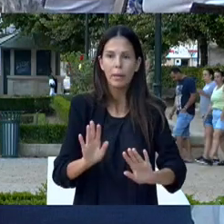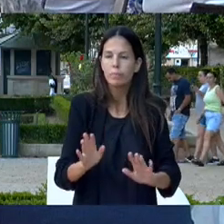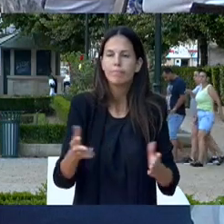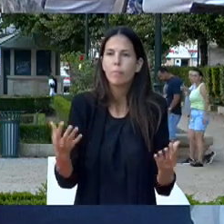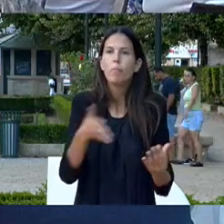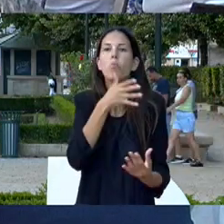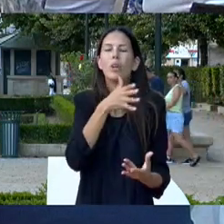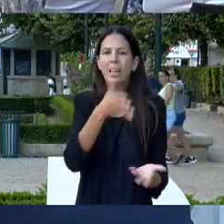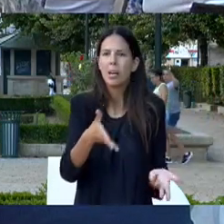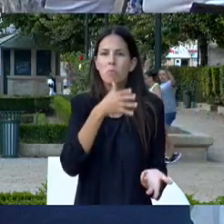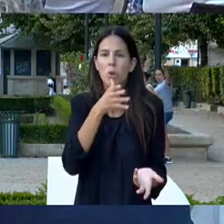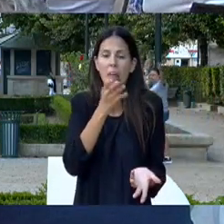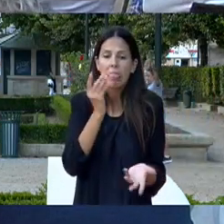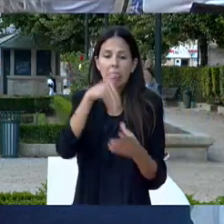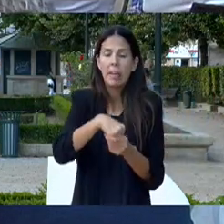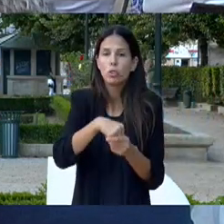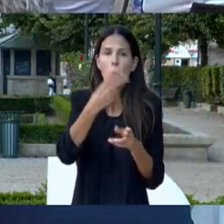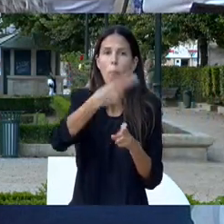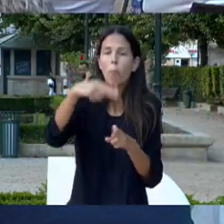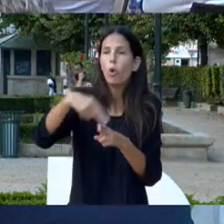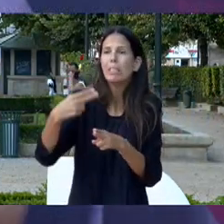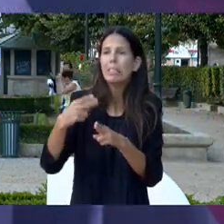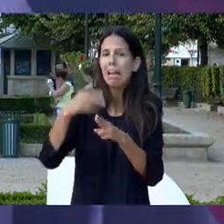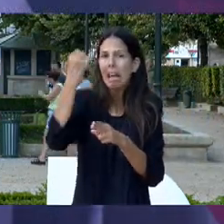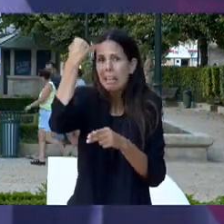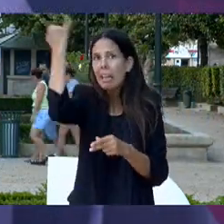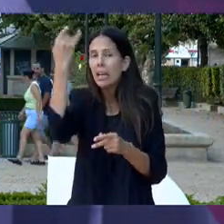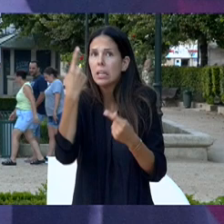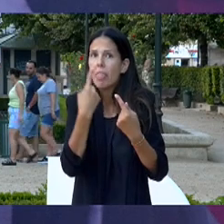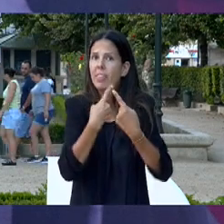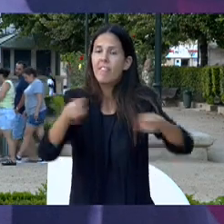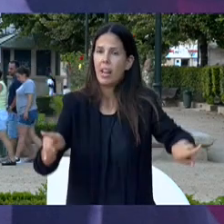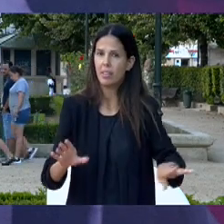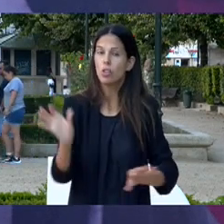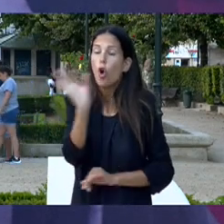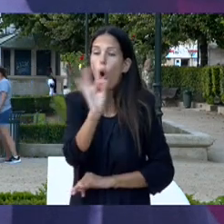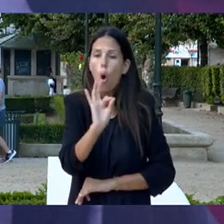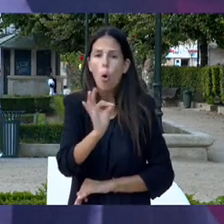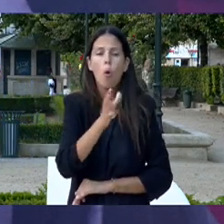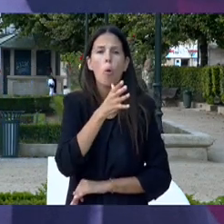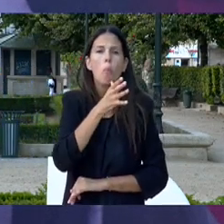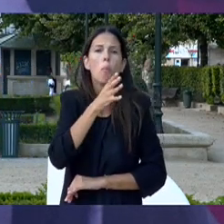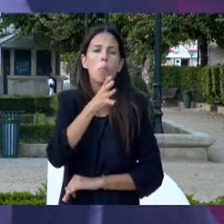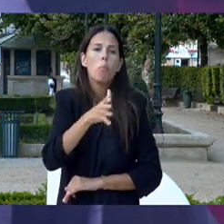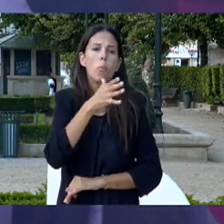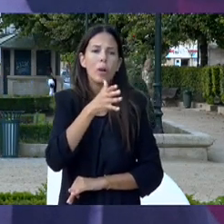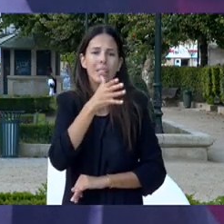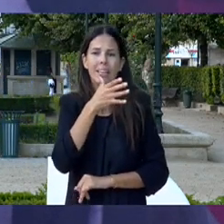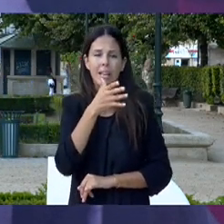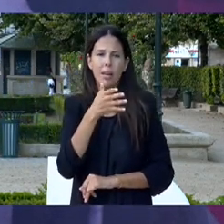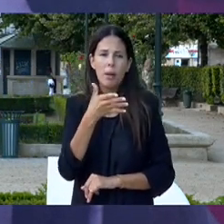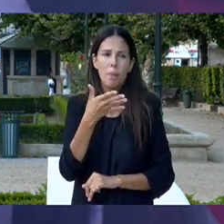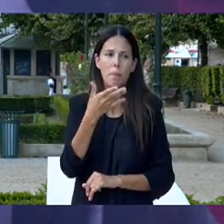ser, pues, estar implicadas políticamente con ideas distintas ás da dictadura ou simplemente estar emparentadas con